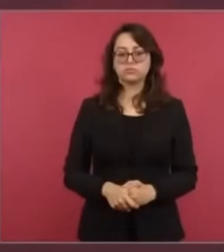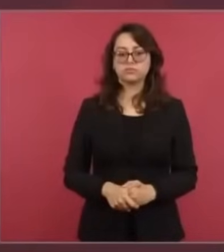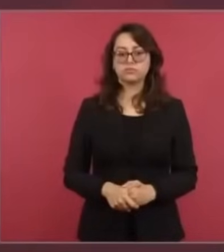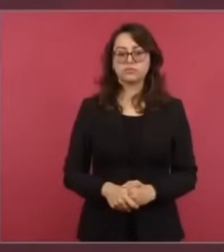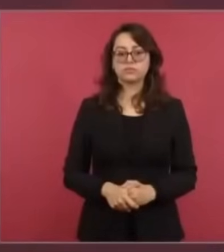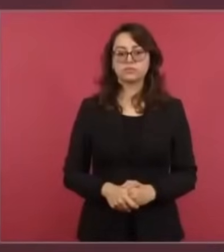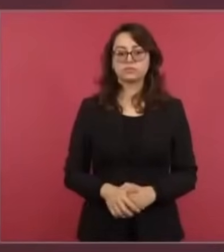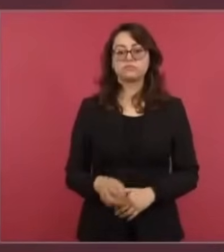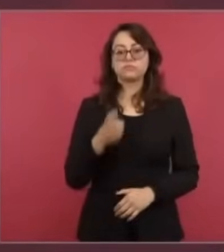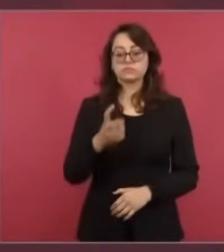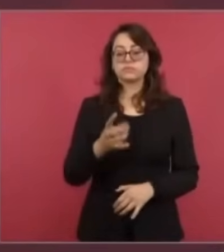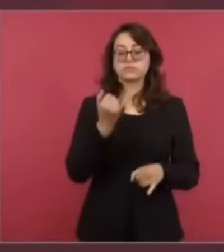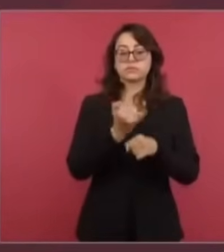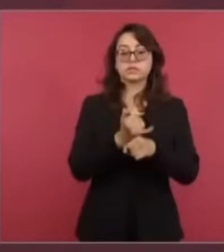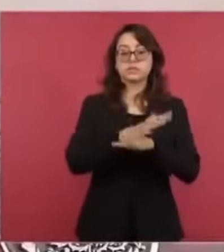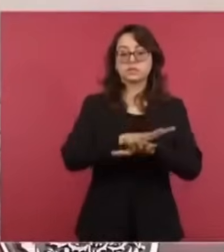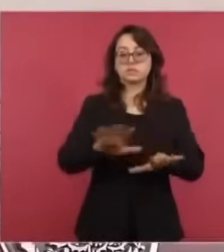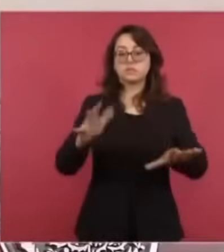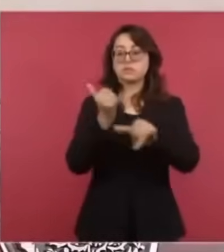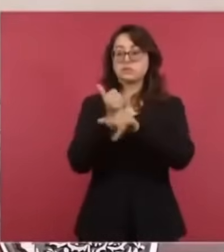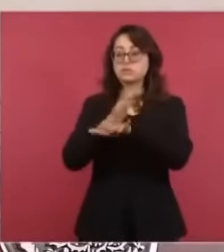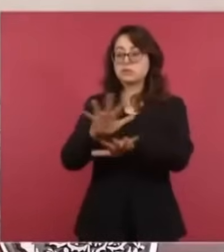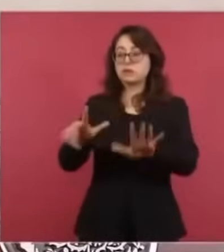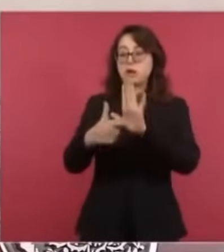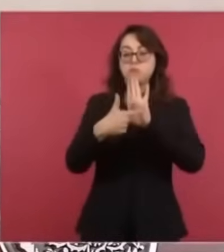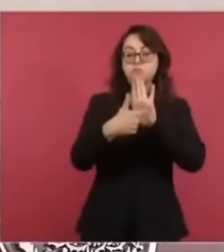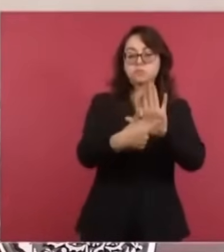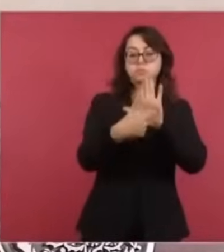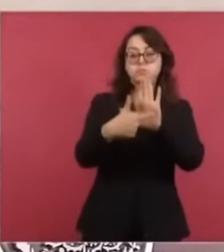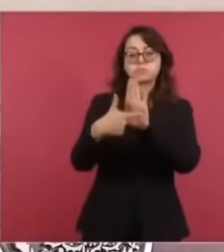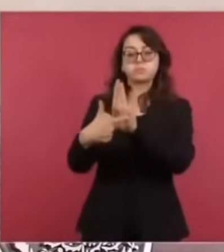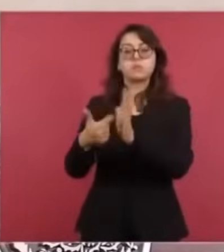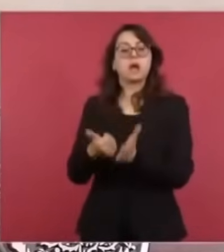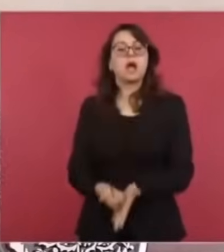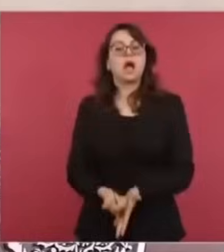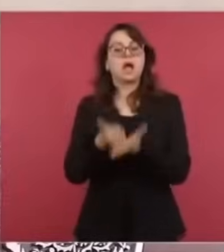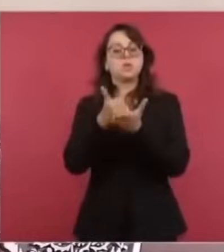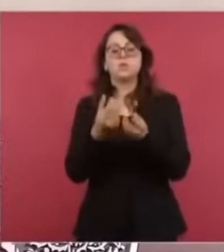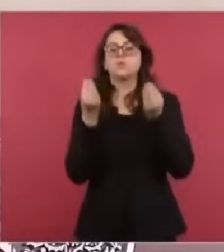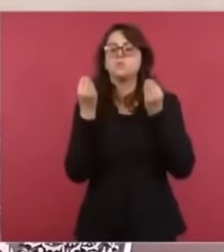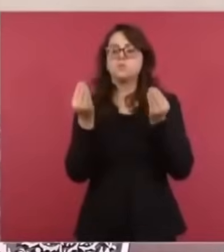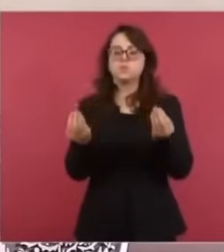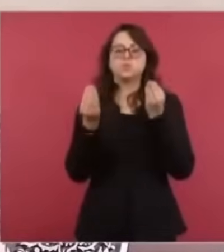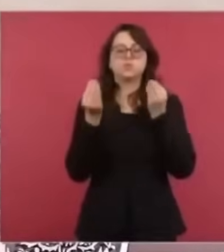todo esto va a ayudar mucho, todo esto ayuda mucho, porque antes